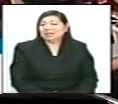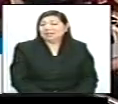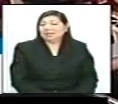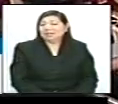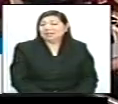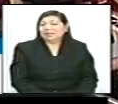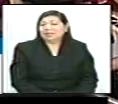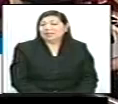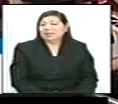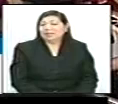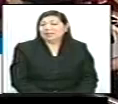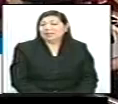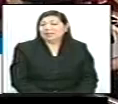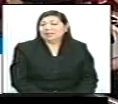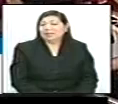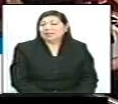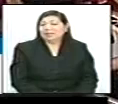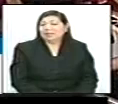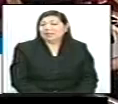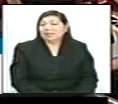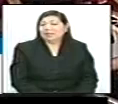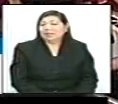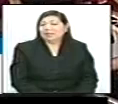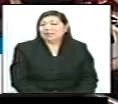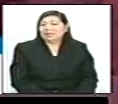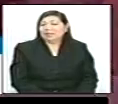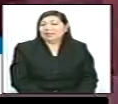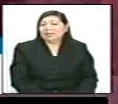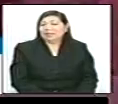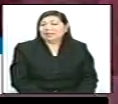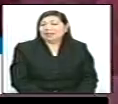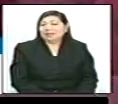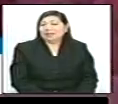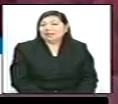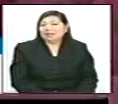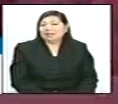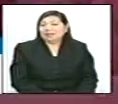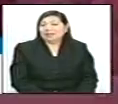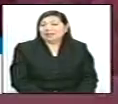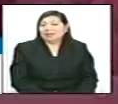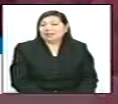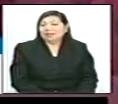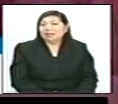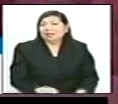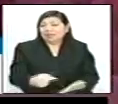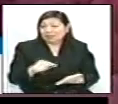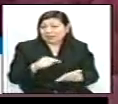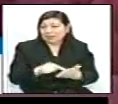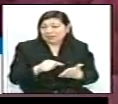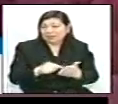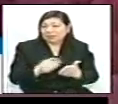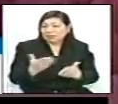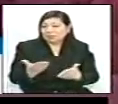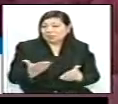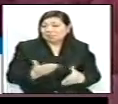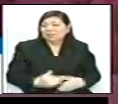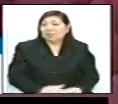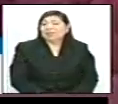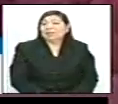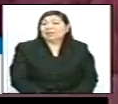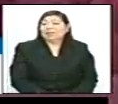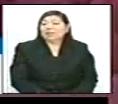Señores congresistas, una vez más, congresista Lescano, tengo reportado, tengo registrado su pedido.